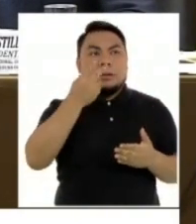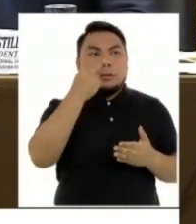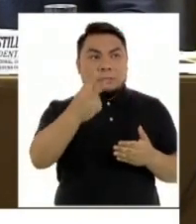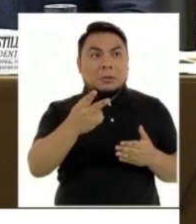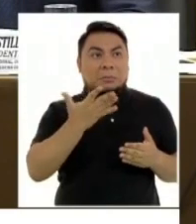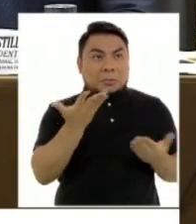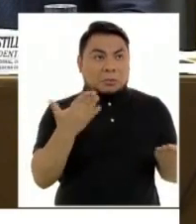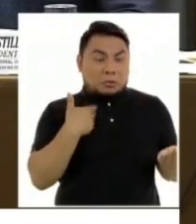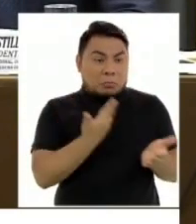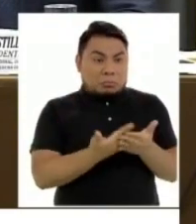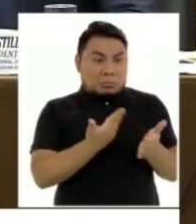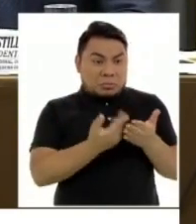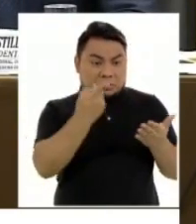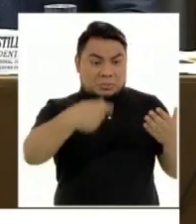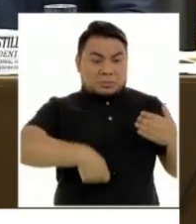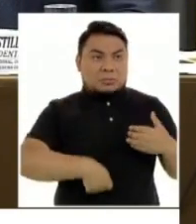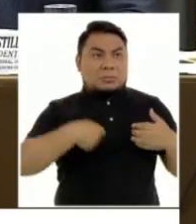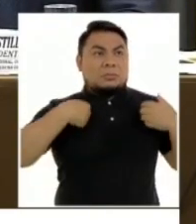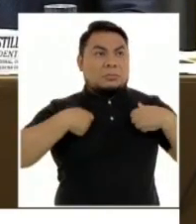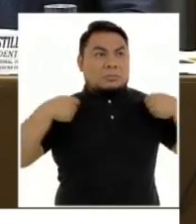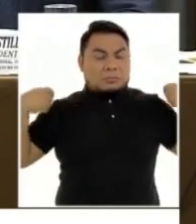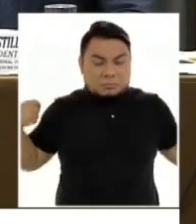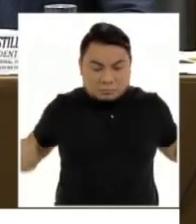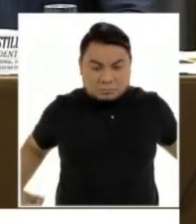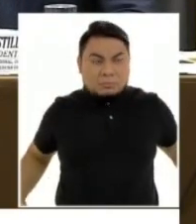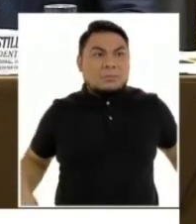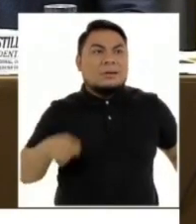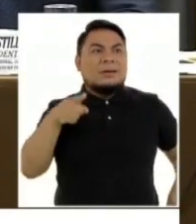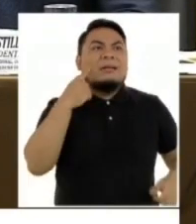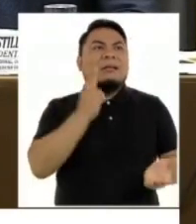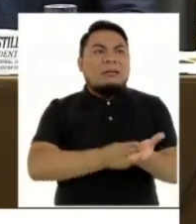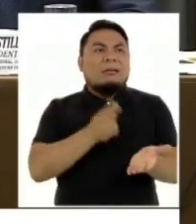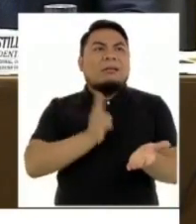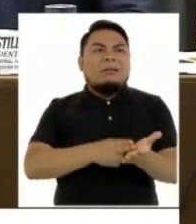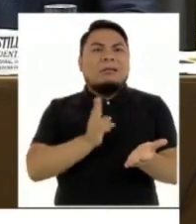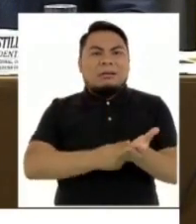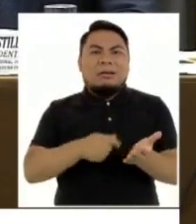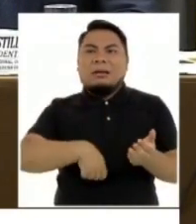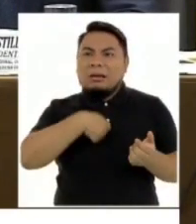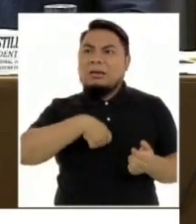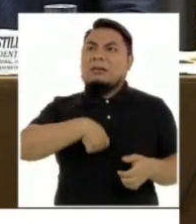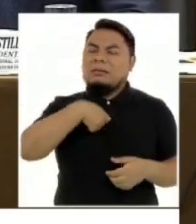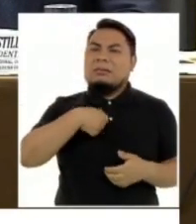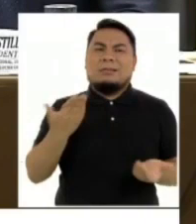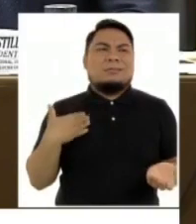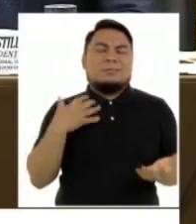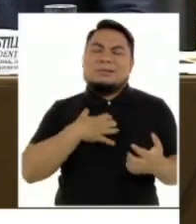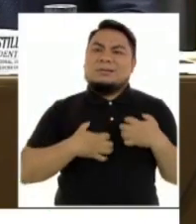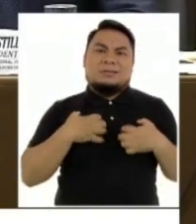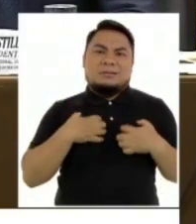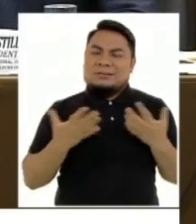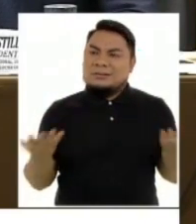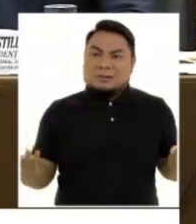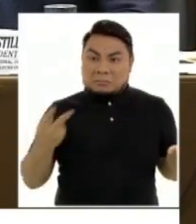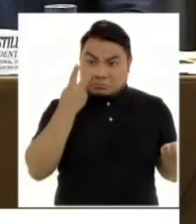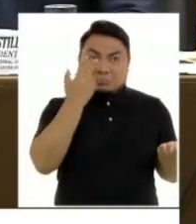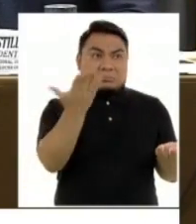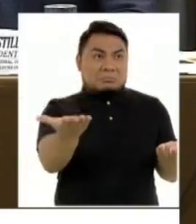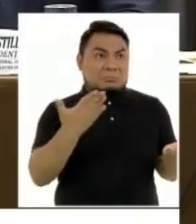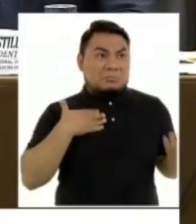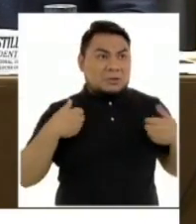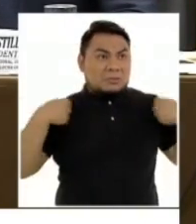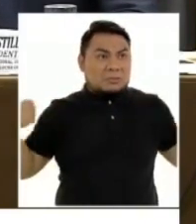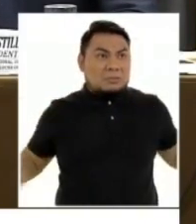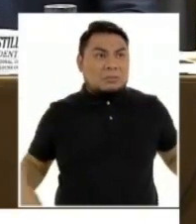chaleco. Están que nos cuestionan eso del chaleco y me parece muy incómodo, ¿eh? Si se nota mi chaleco, me saco el